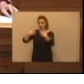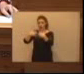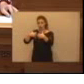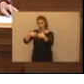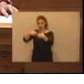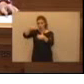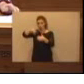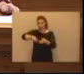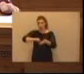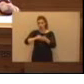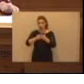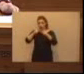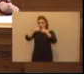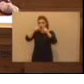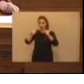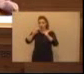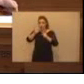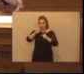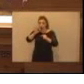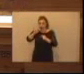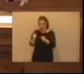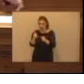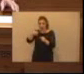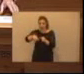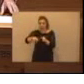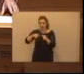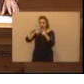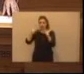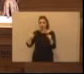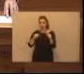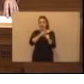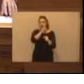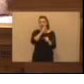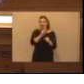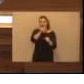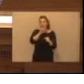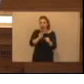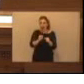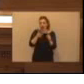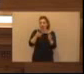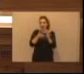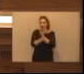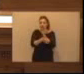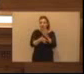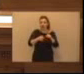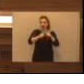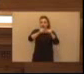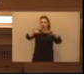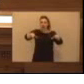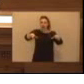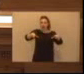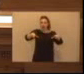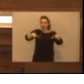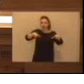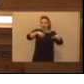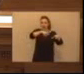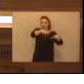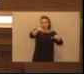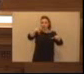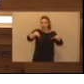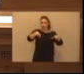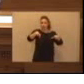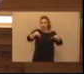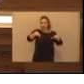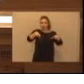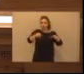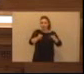hoy en Asturias o que existe hoy en Asturias. La Zalia es la aportación logística a los puertos de interés general, como es